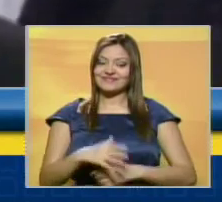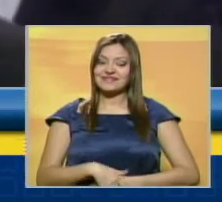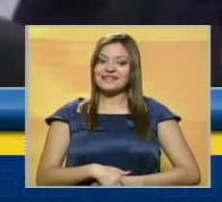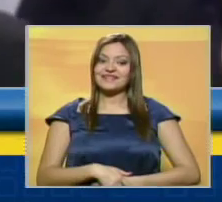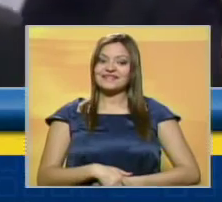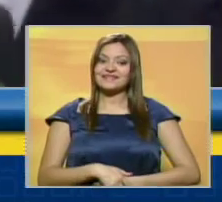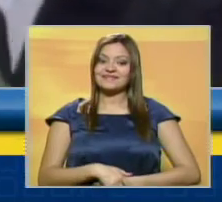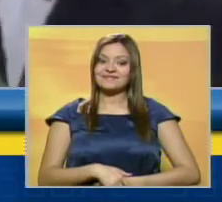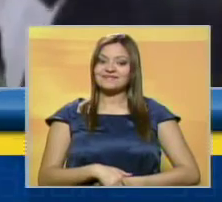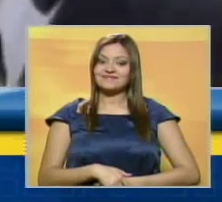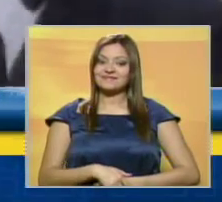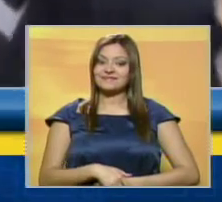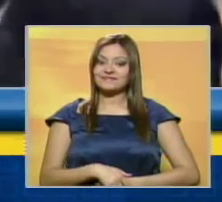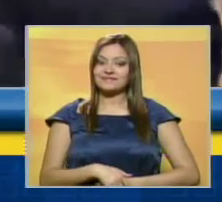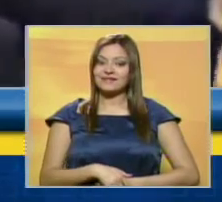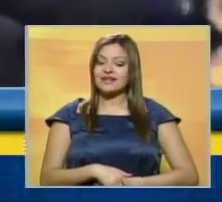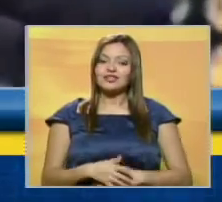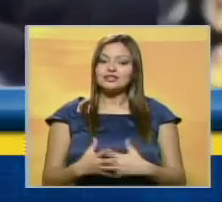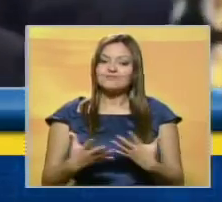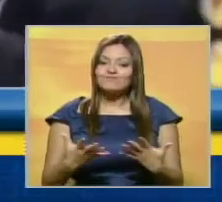Madre mía, qué subidón.